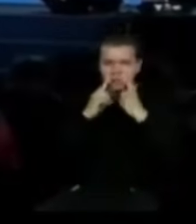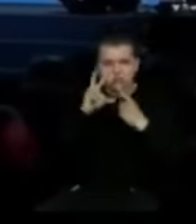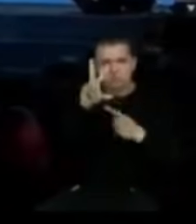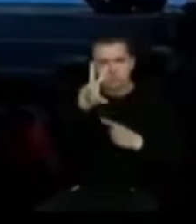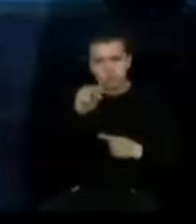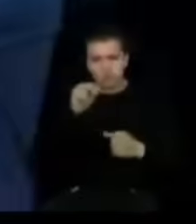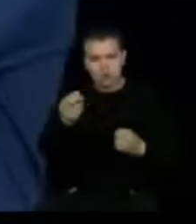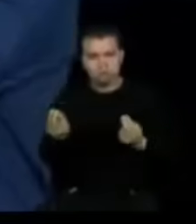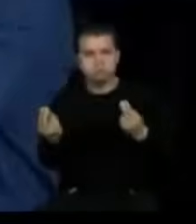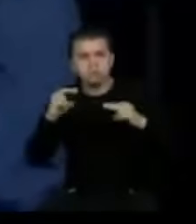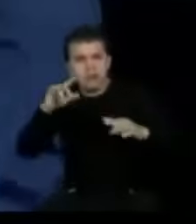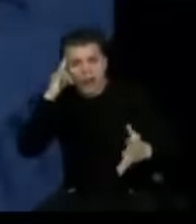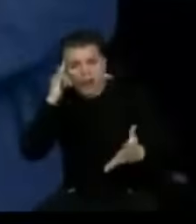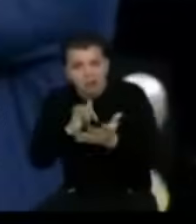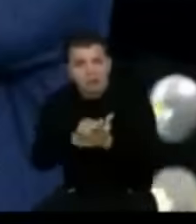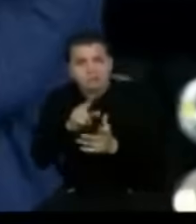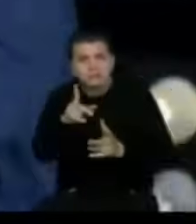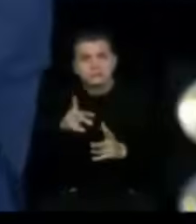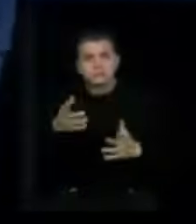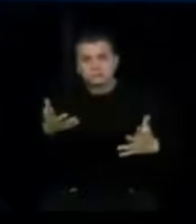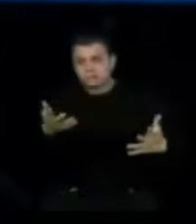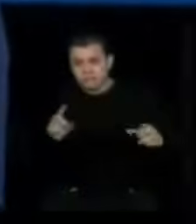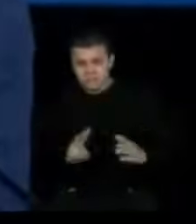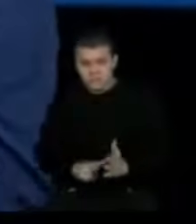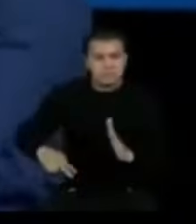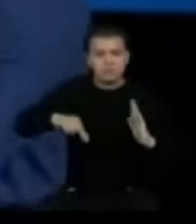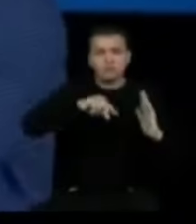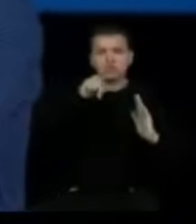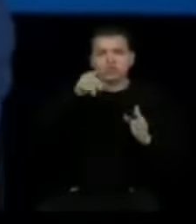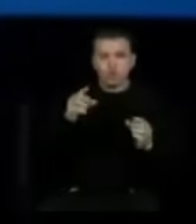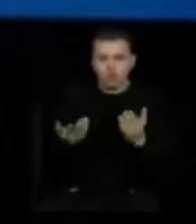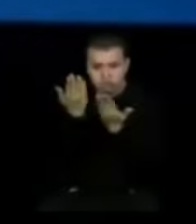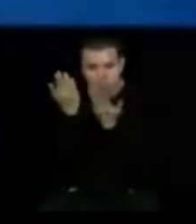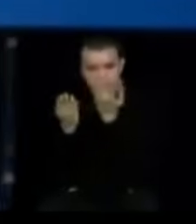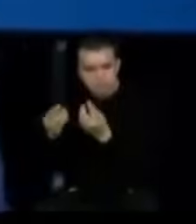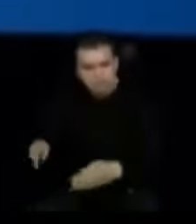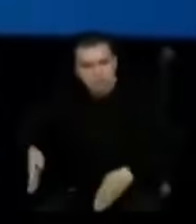resurrección también, que tú sirves a un Dios vivo